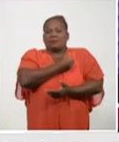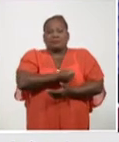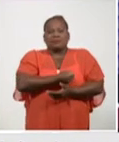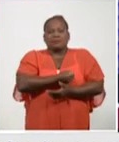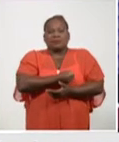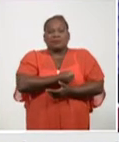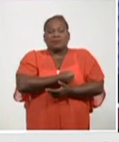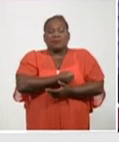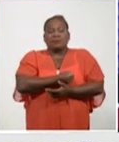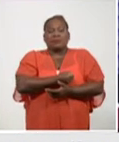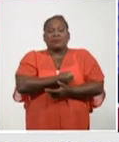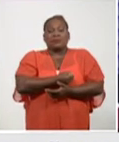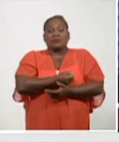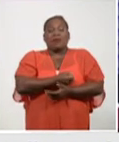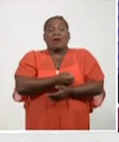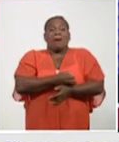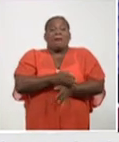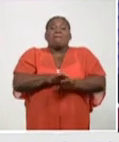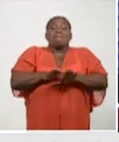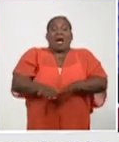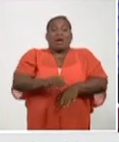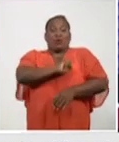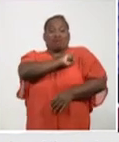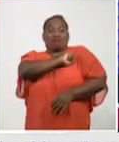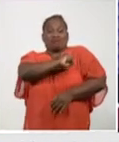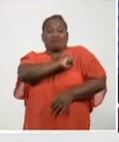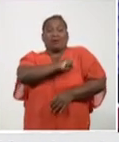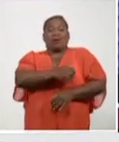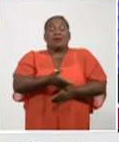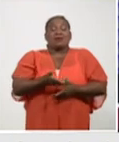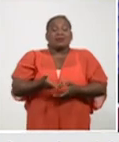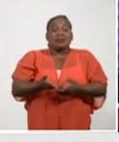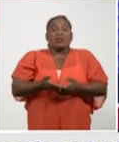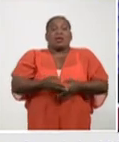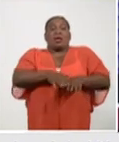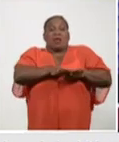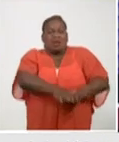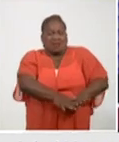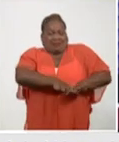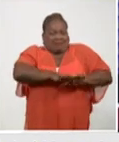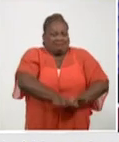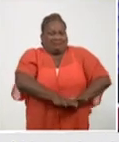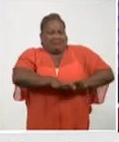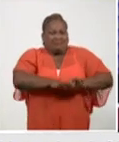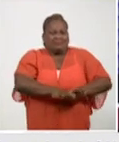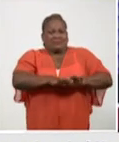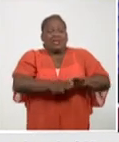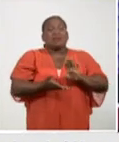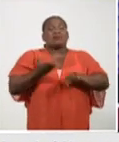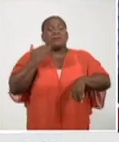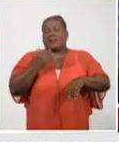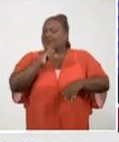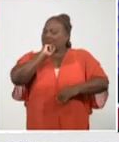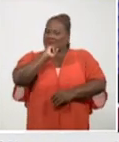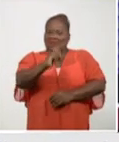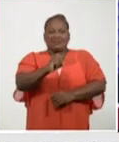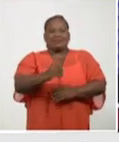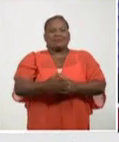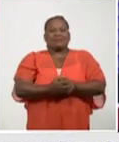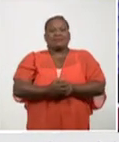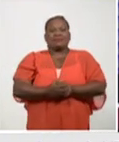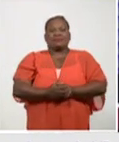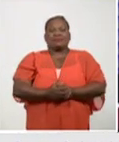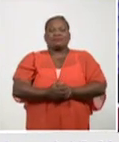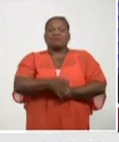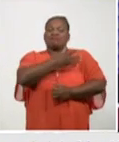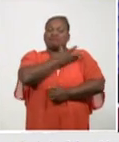una parada cardíaca en asistolia. Se trató de reanimar, pero no fue posible su reanimación. Lamentamos